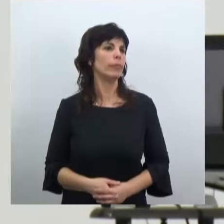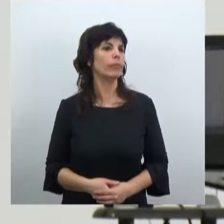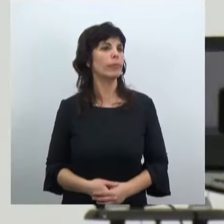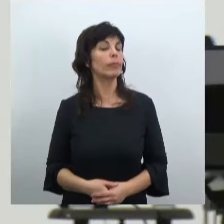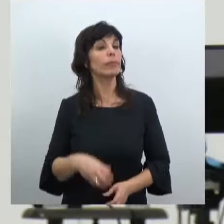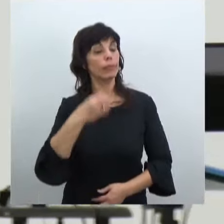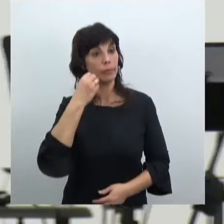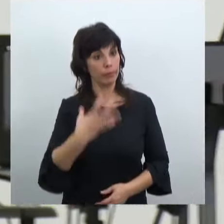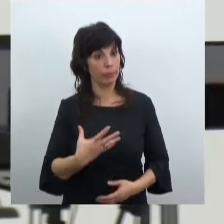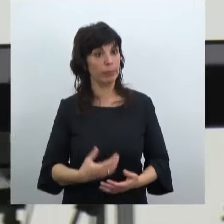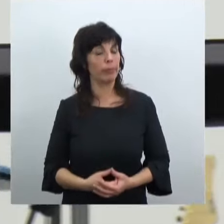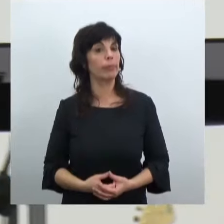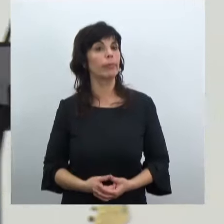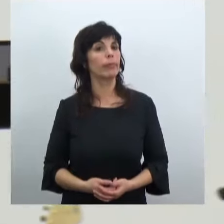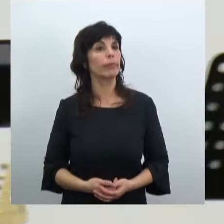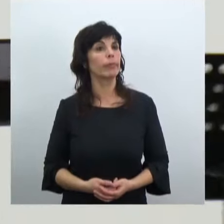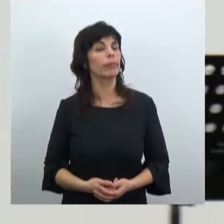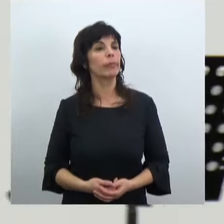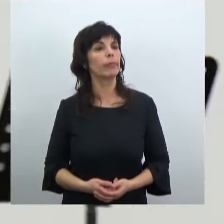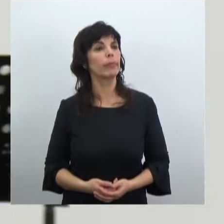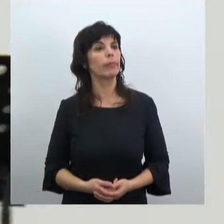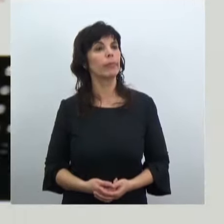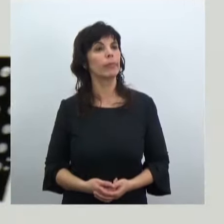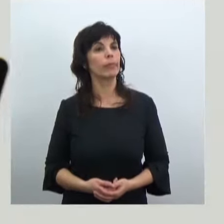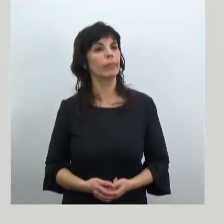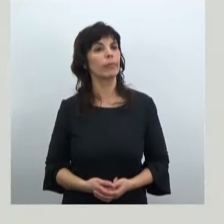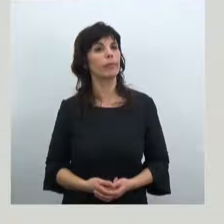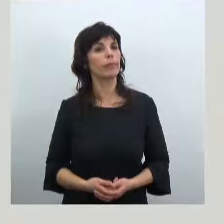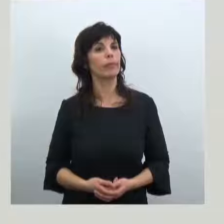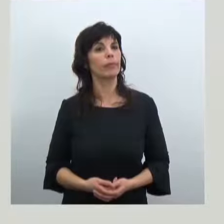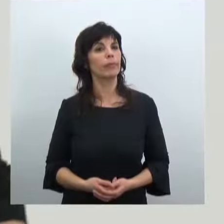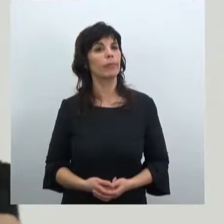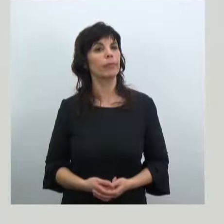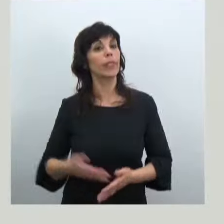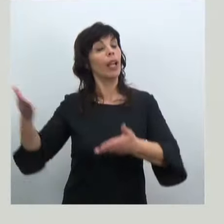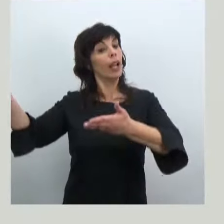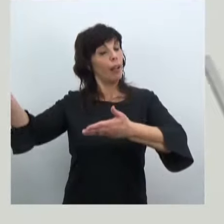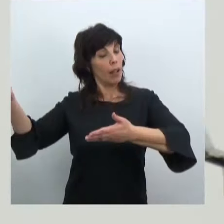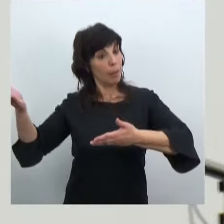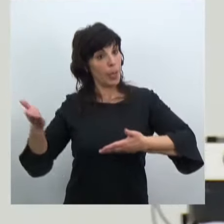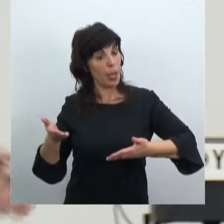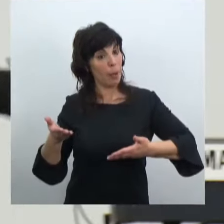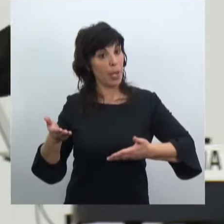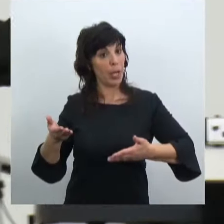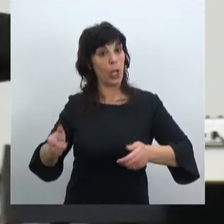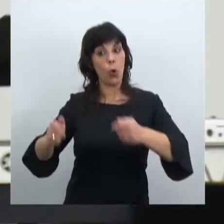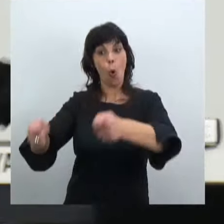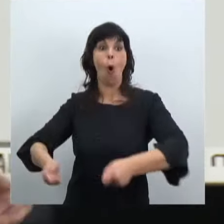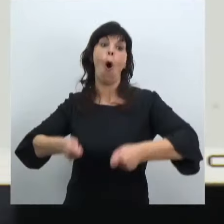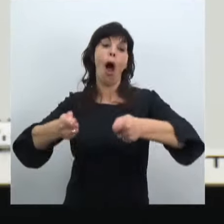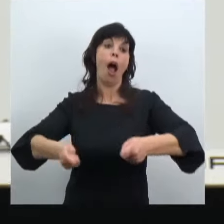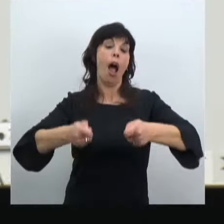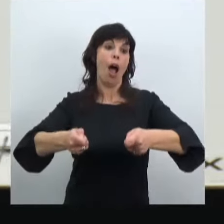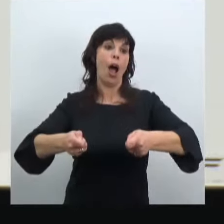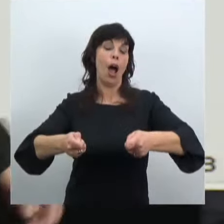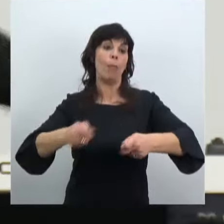Muy bien. Queridos, primero le damos la bienvenida al pastor Joan Castro de Valencia. Por favor, ponte de pie, querido.